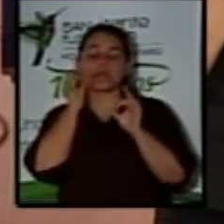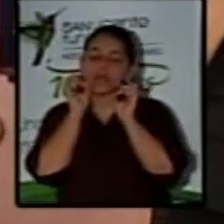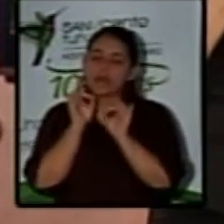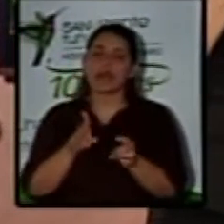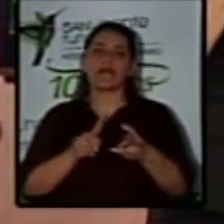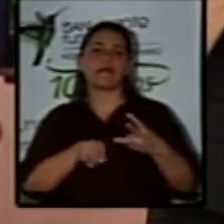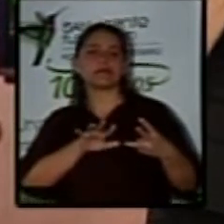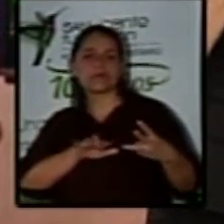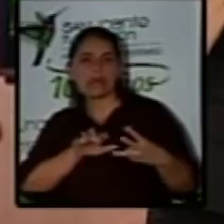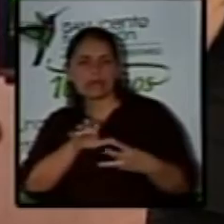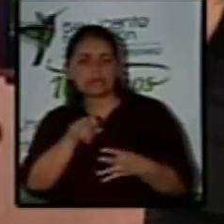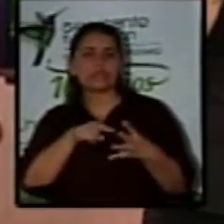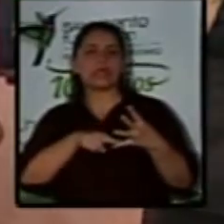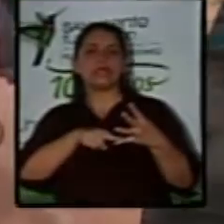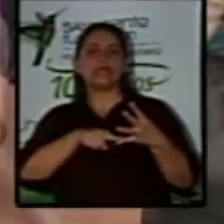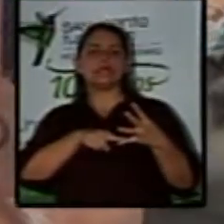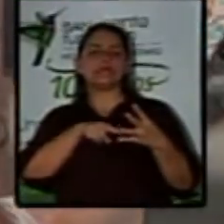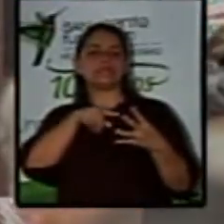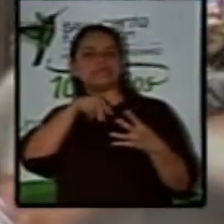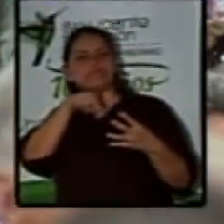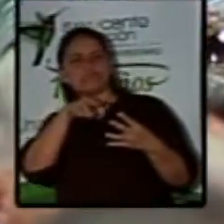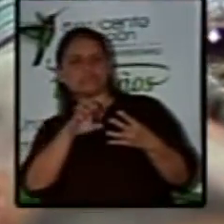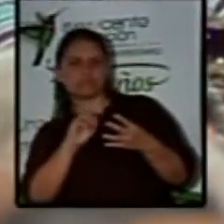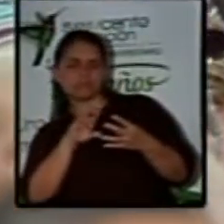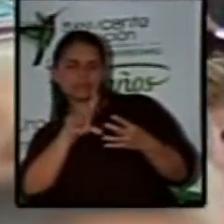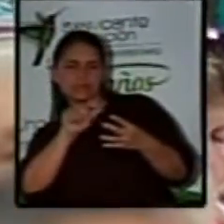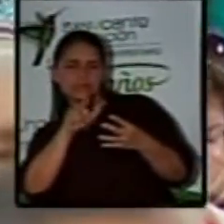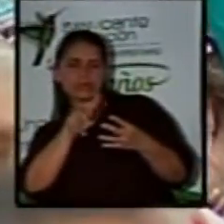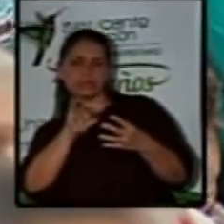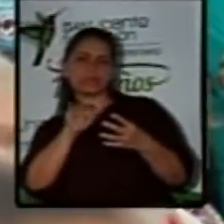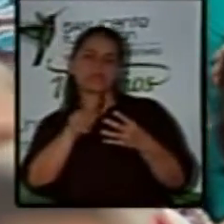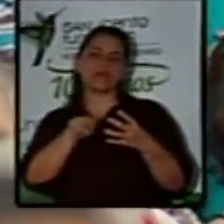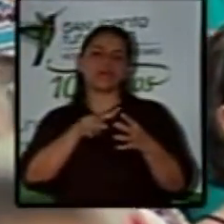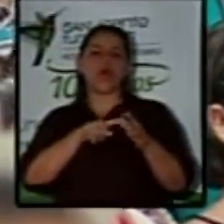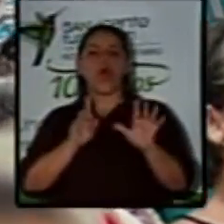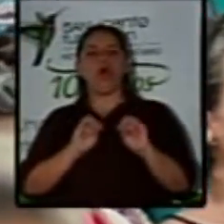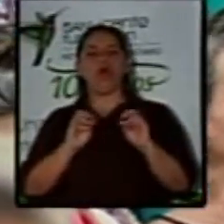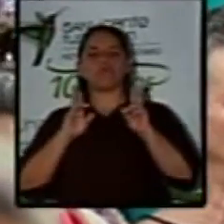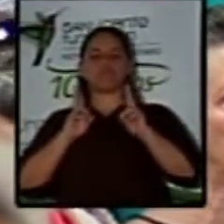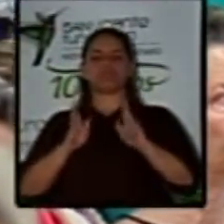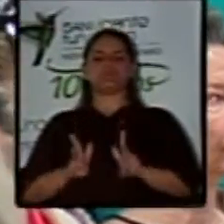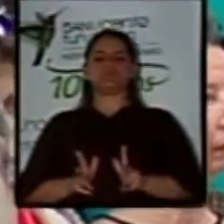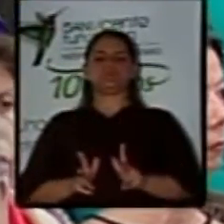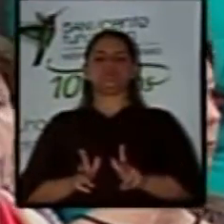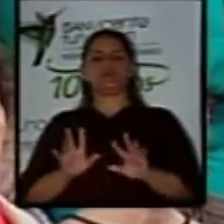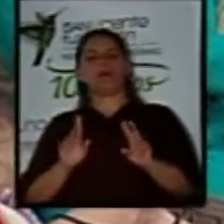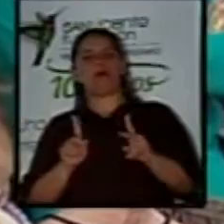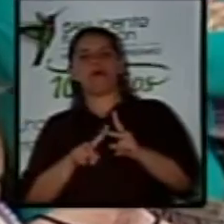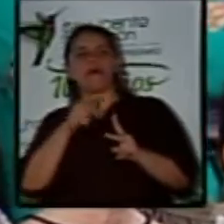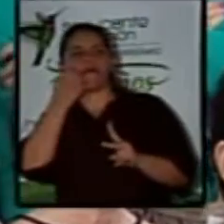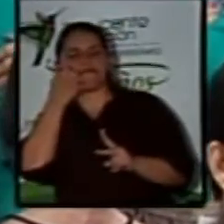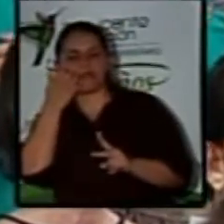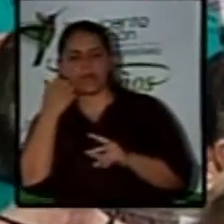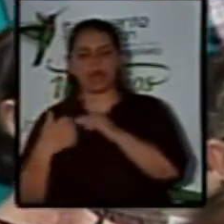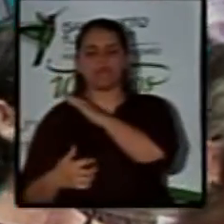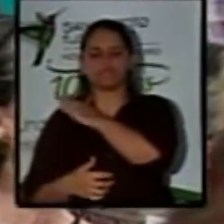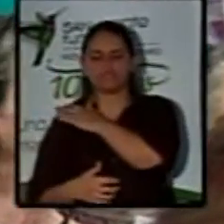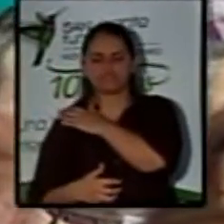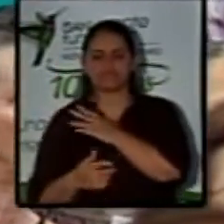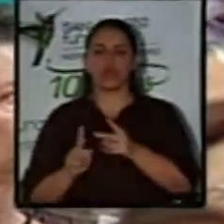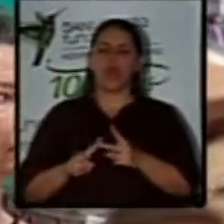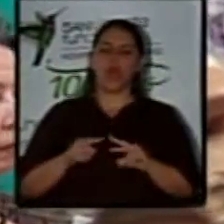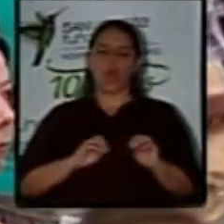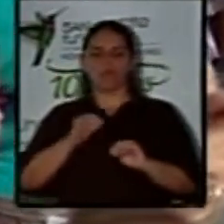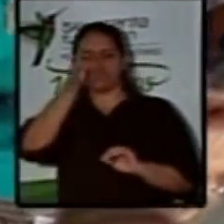como cánceres, neoplasias o puede ser por un reposo prolongado, por una enfermedad pulmonar, por